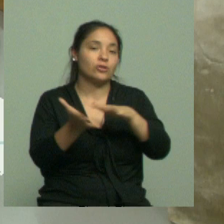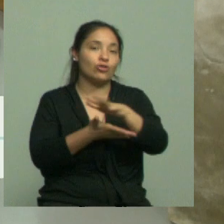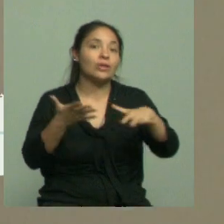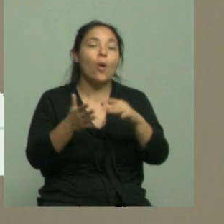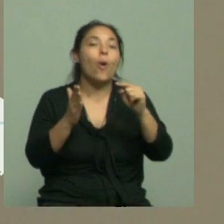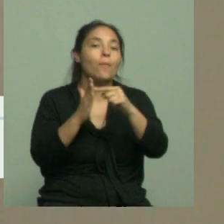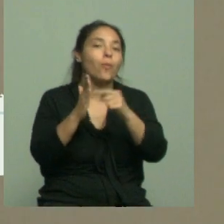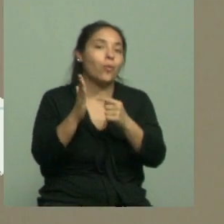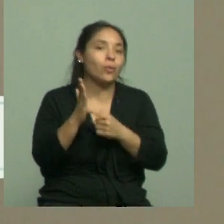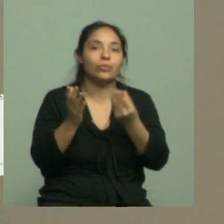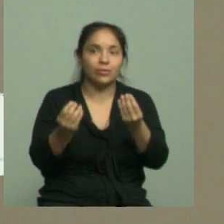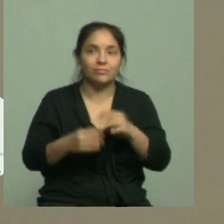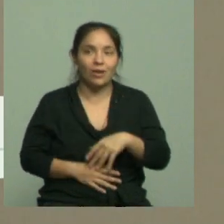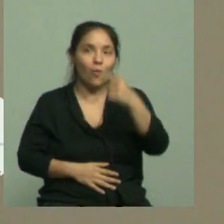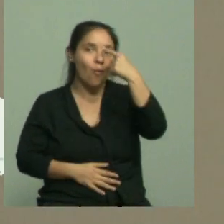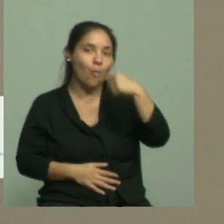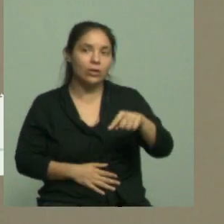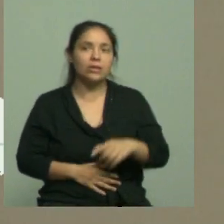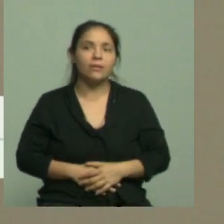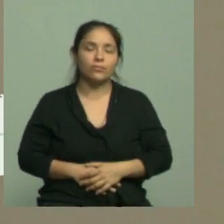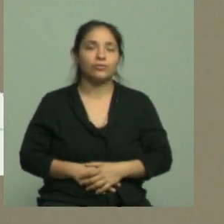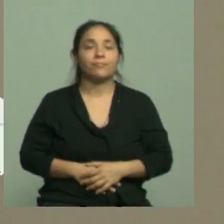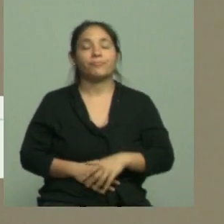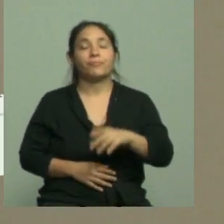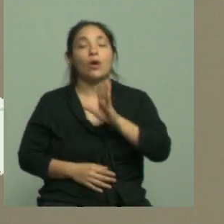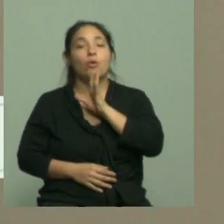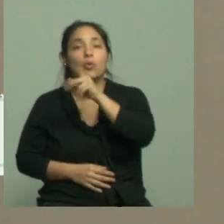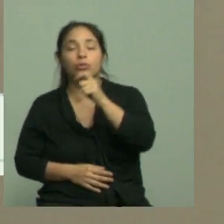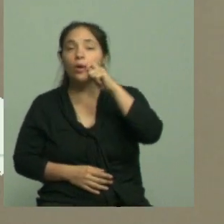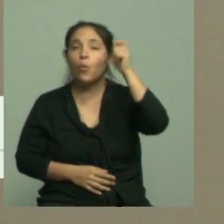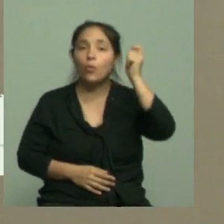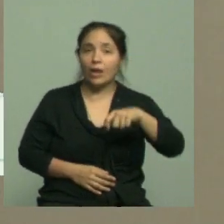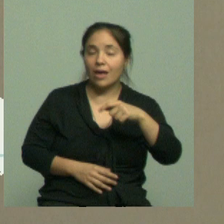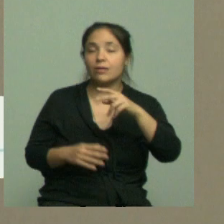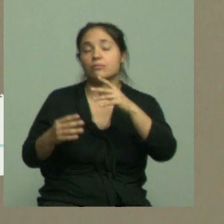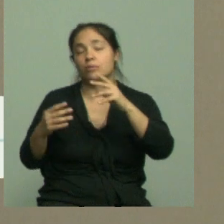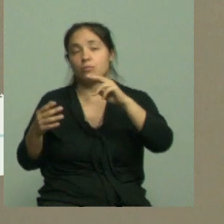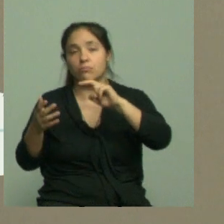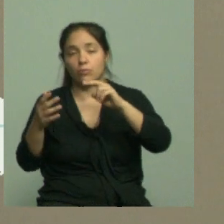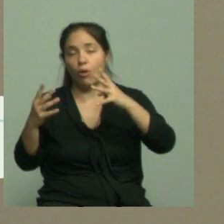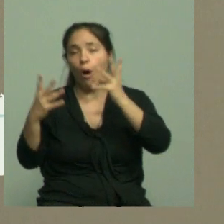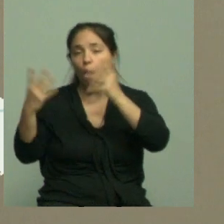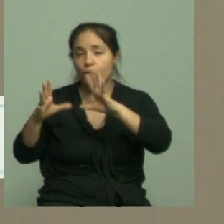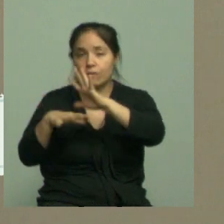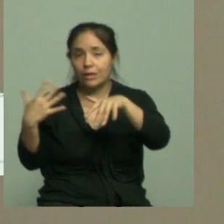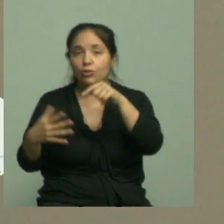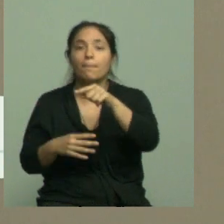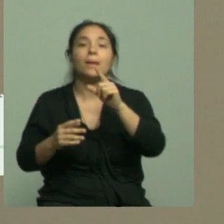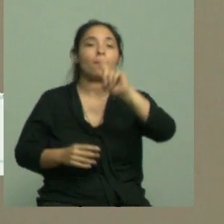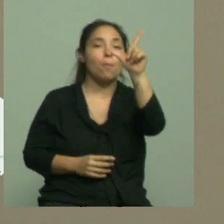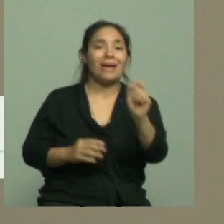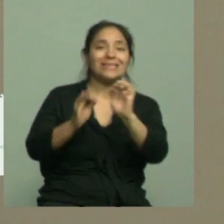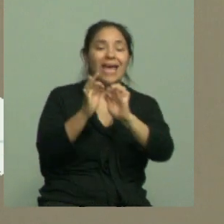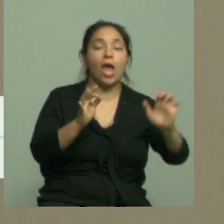me quedo con lo último porque a partir del conflicto entre Rusia y Ucrania, en estos últimos días hemos visto, primero que varios países